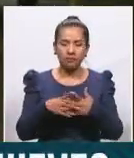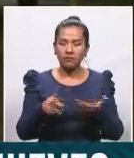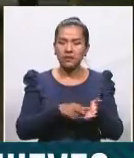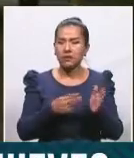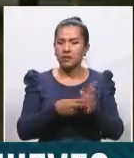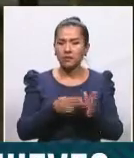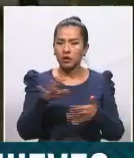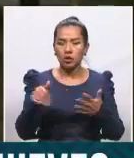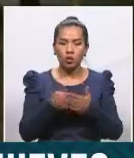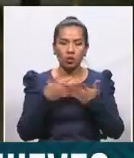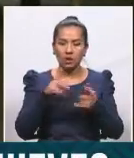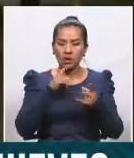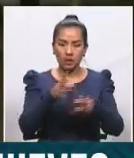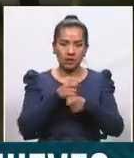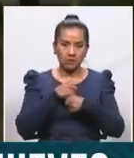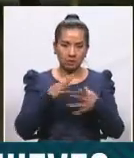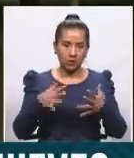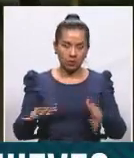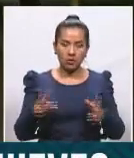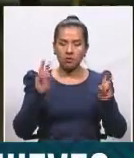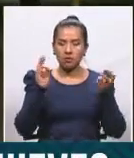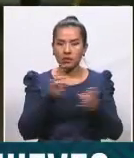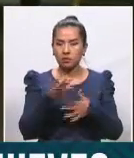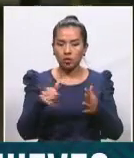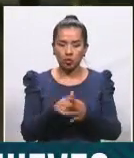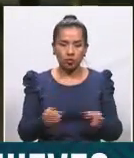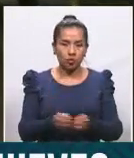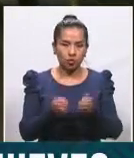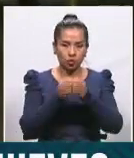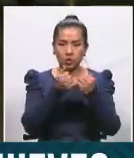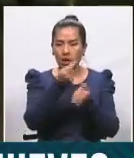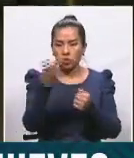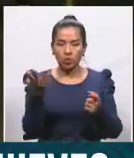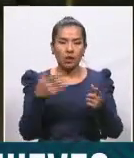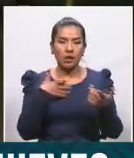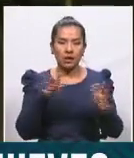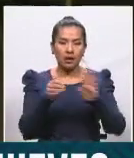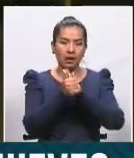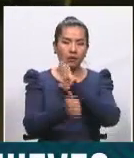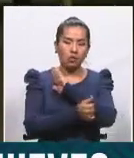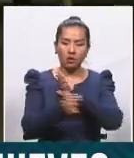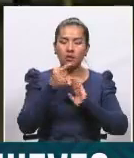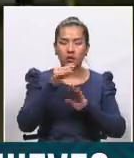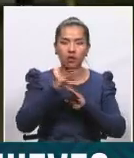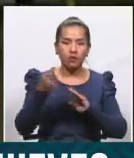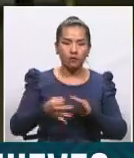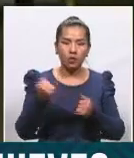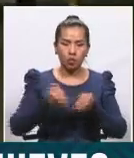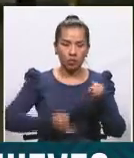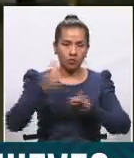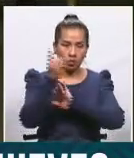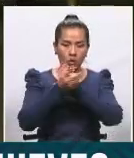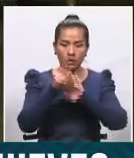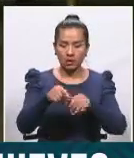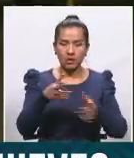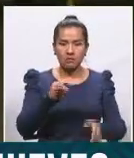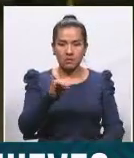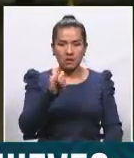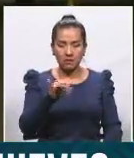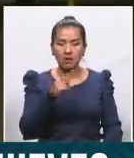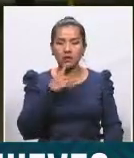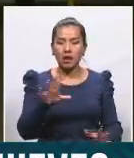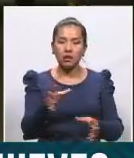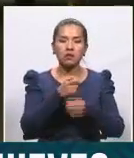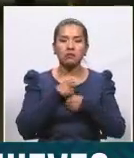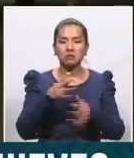decir, que si recibe lo aproximado que se estima y que varios abogados lo han confirmado en las últimas horas acá en la ciudad de Miami, estaría recibiendo